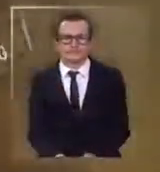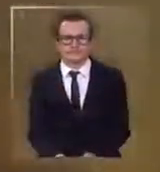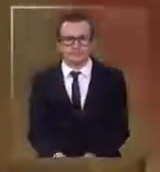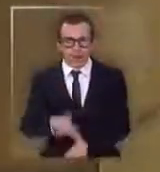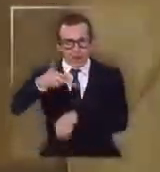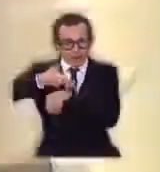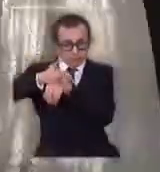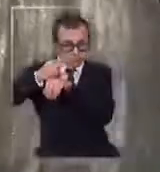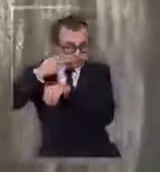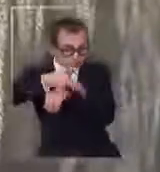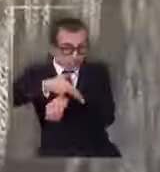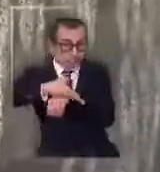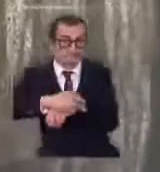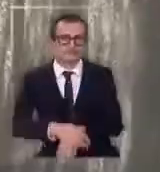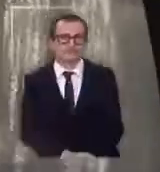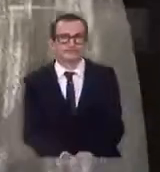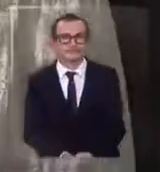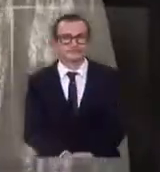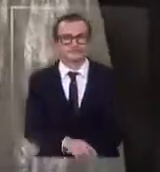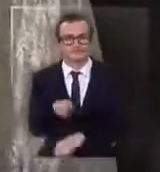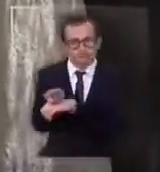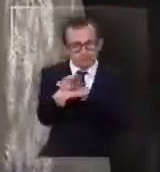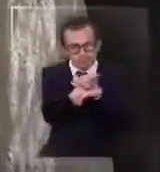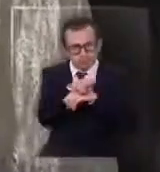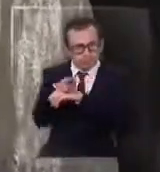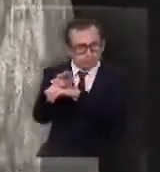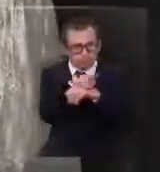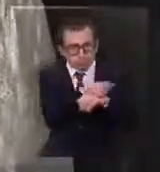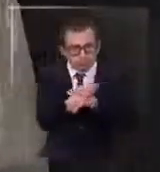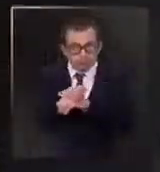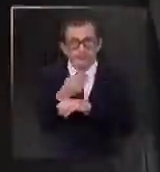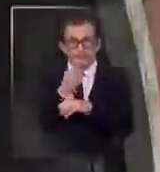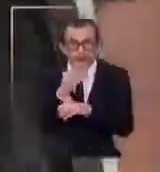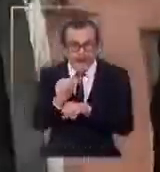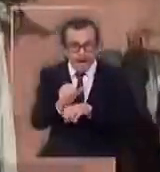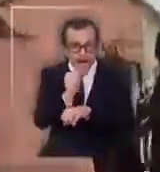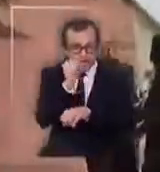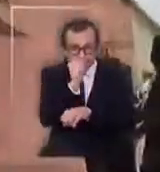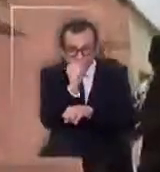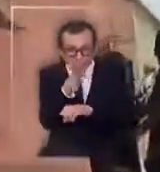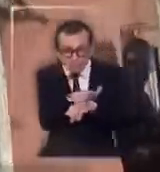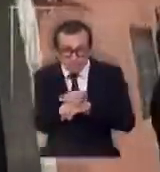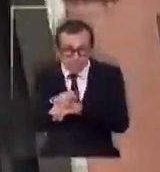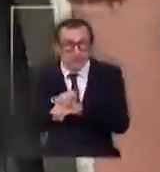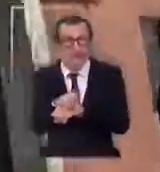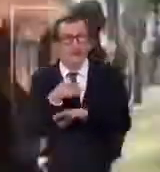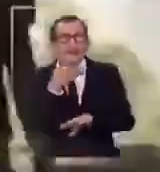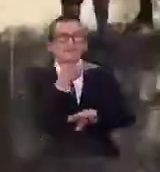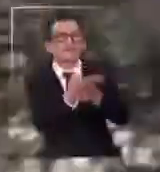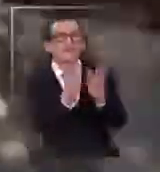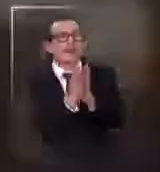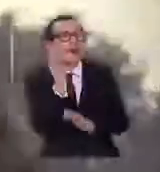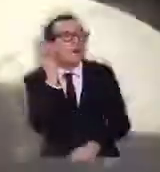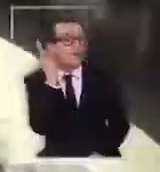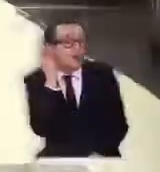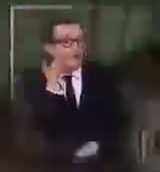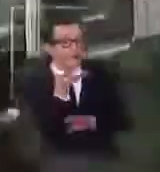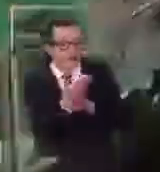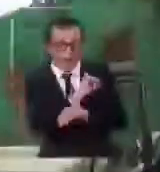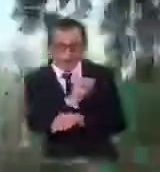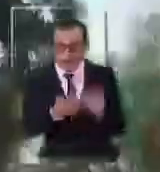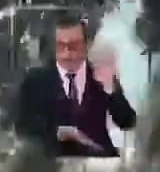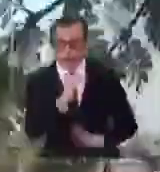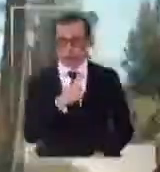grabar la caída. Patrullaje preventivo, fiscalización antidrogas. El RUT le pidieron a esta mujer, lo entregó, luego comenzó a